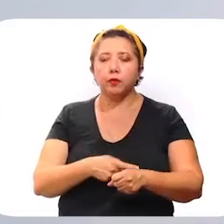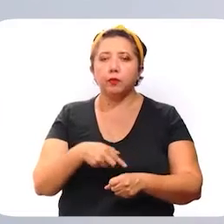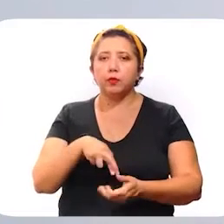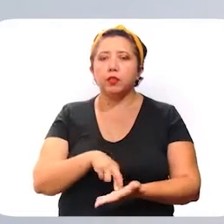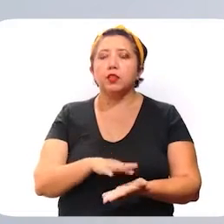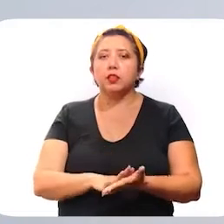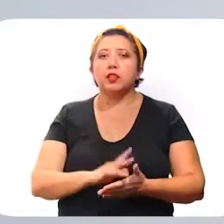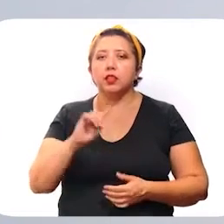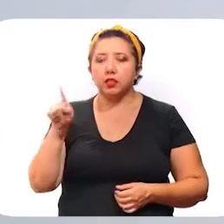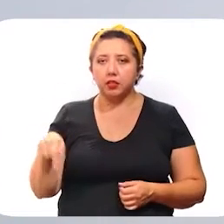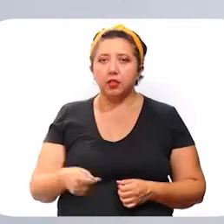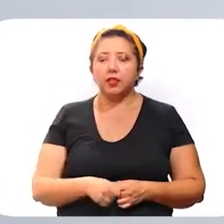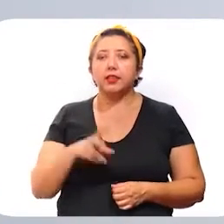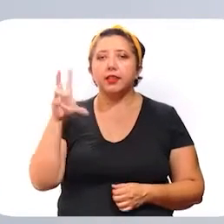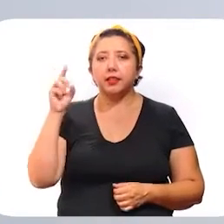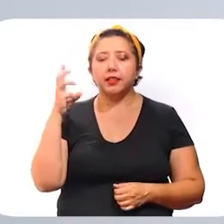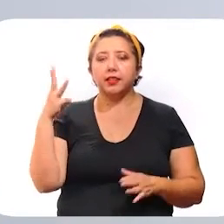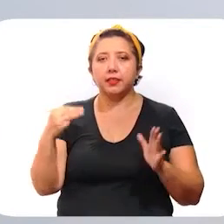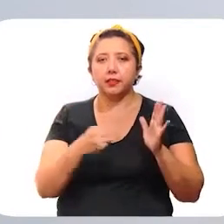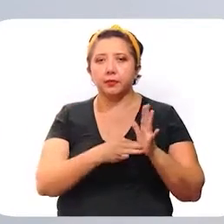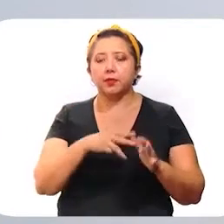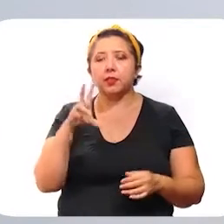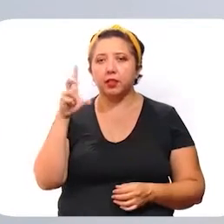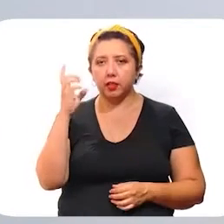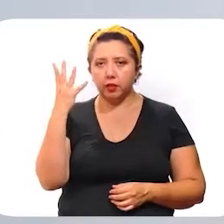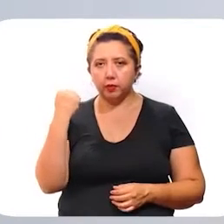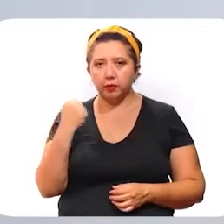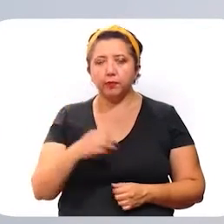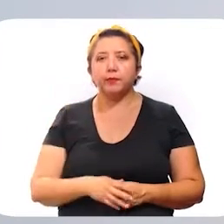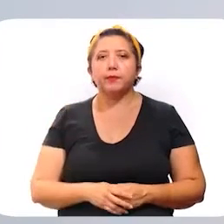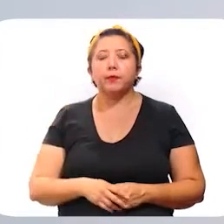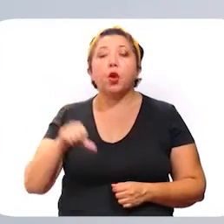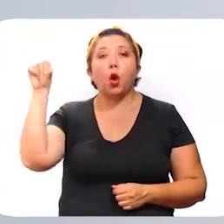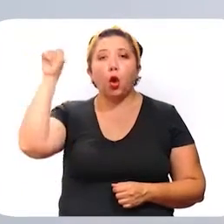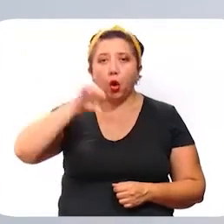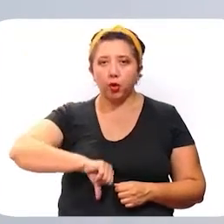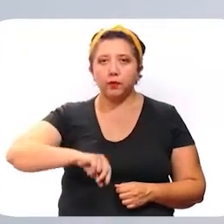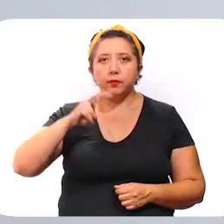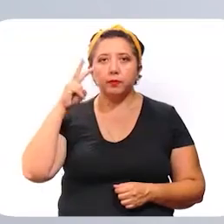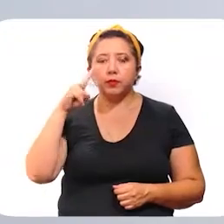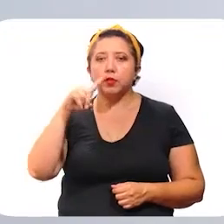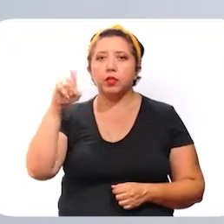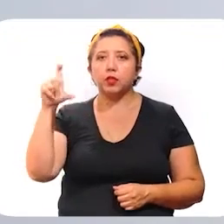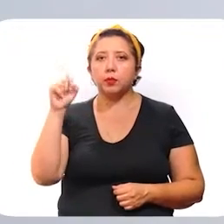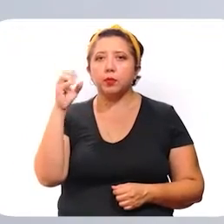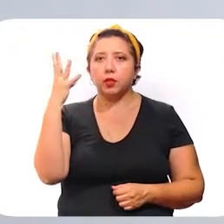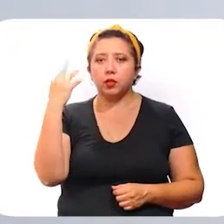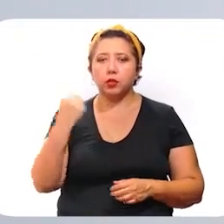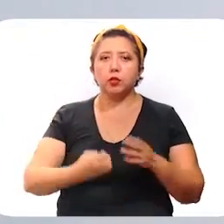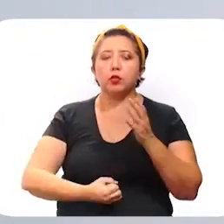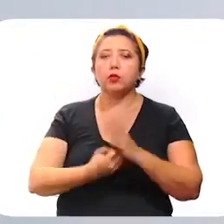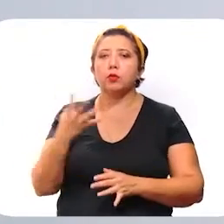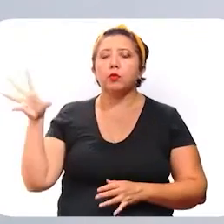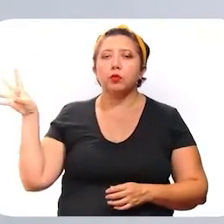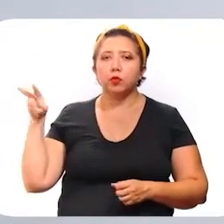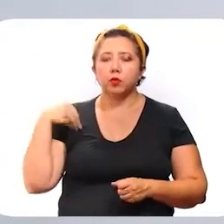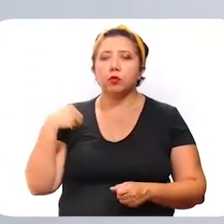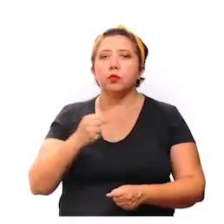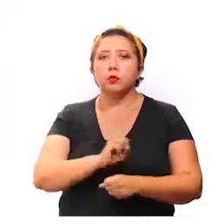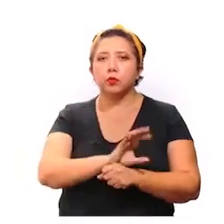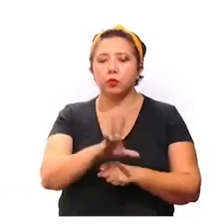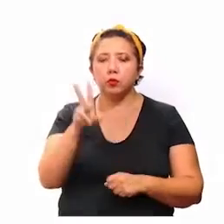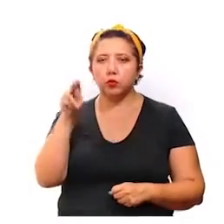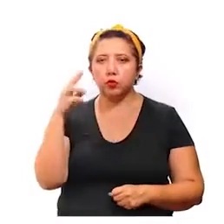contagios registrados, que es 33.039 casos. Hoy se detectaron 129 nuevos contagios de